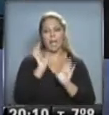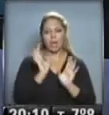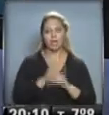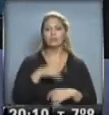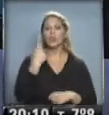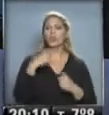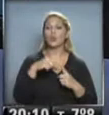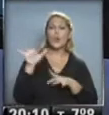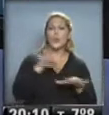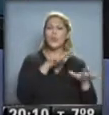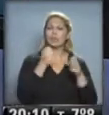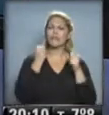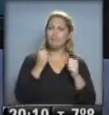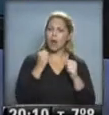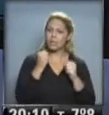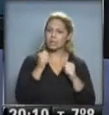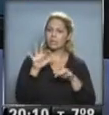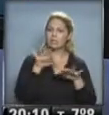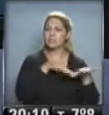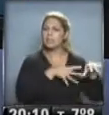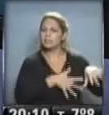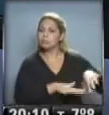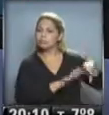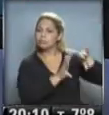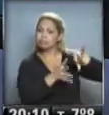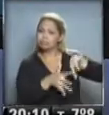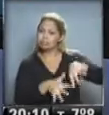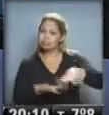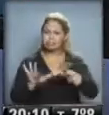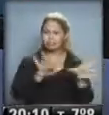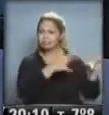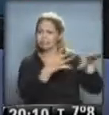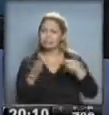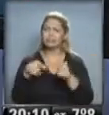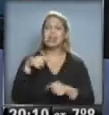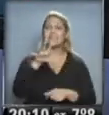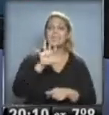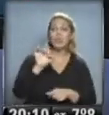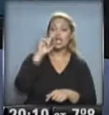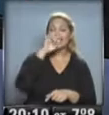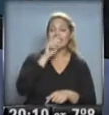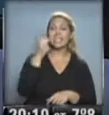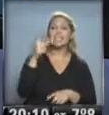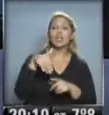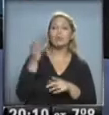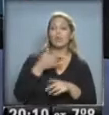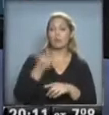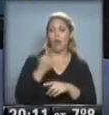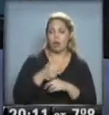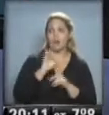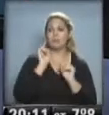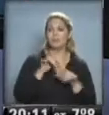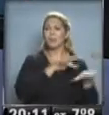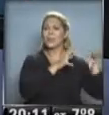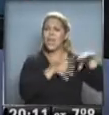El primero por vientos muy fuertes que van a soplar del sudoeste en toda la región entre 50 y 70 kilómetros por hora, además con algunas ráfagas. El viento